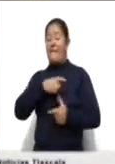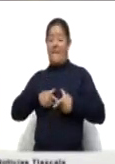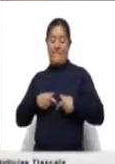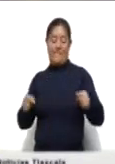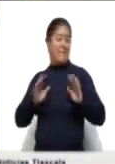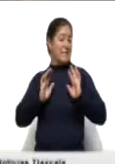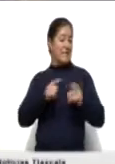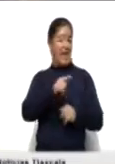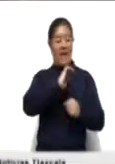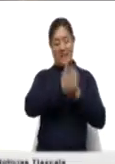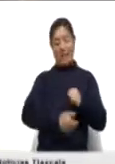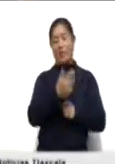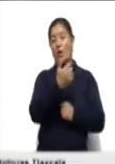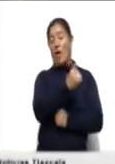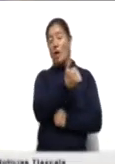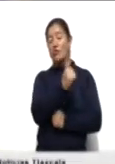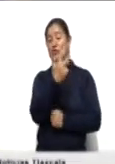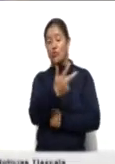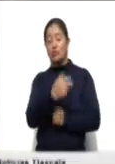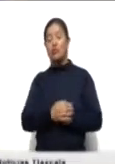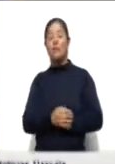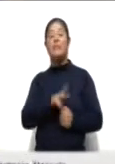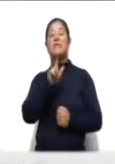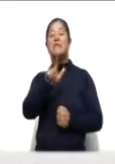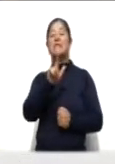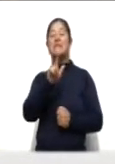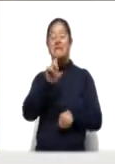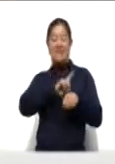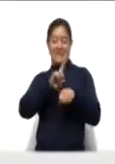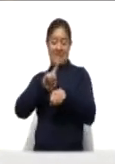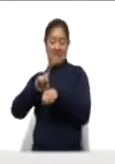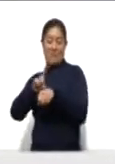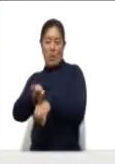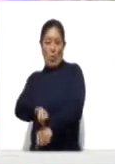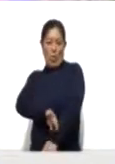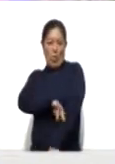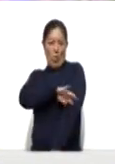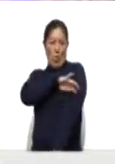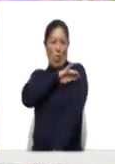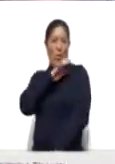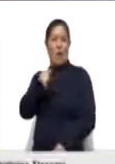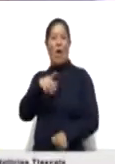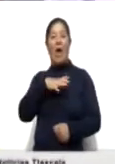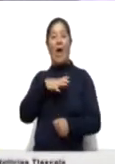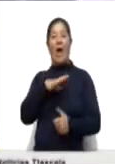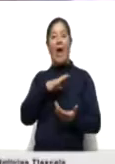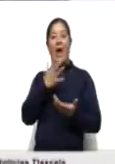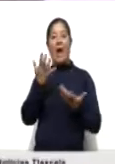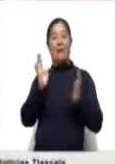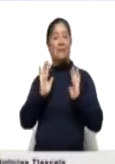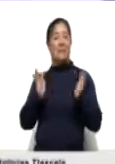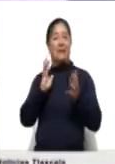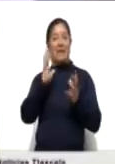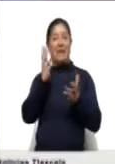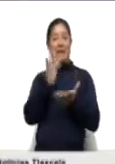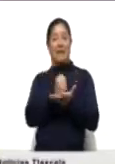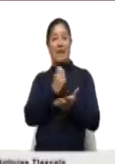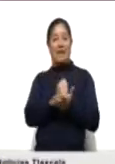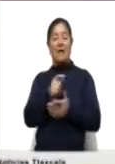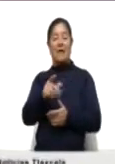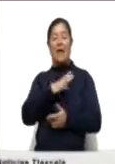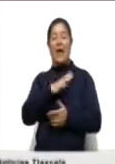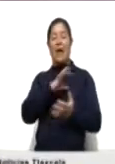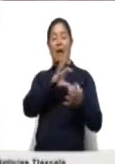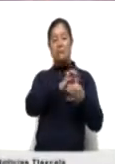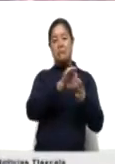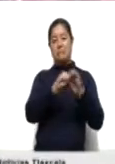despidió este 8 de agosto 17 días de pura emoción en una ceremonia de clausura que pone el broche de oro a unas olimpiadas